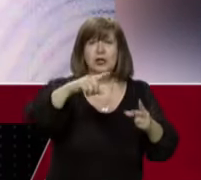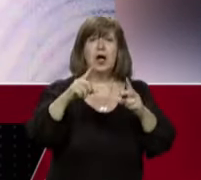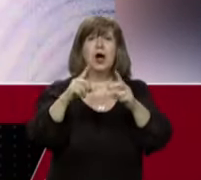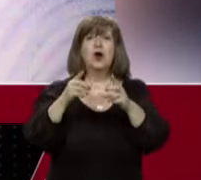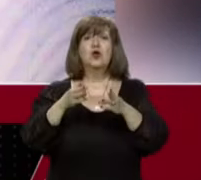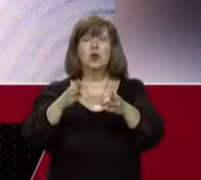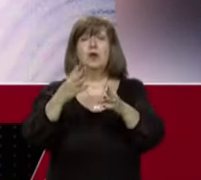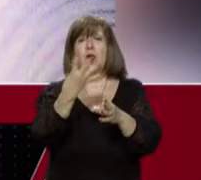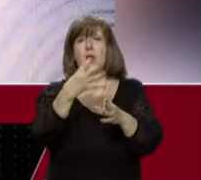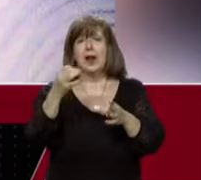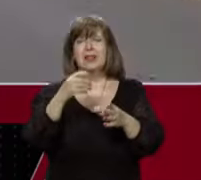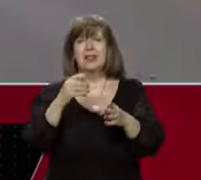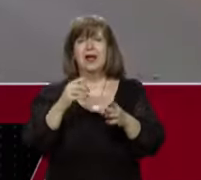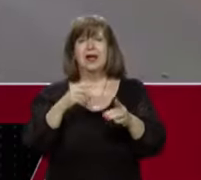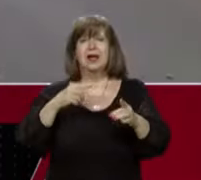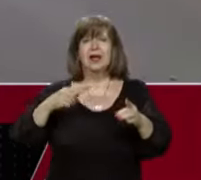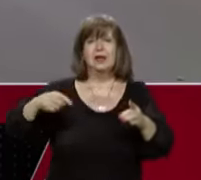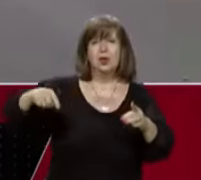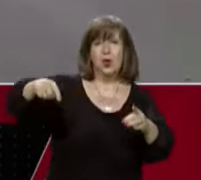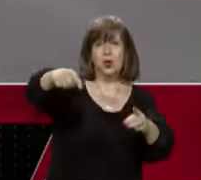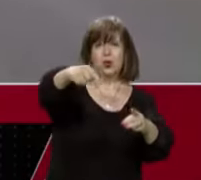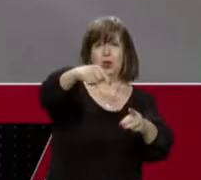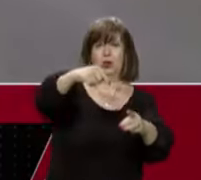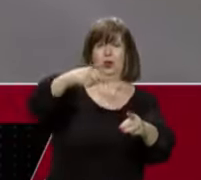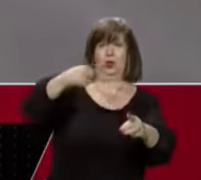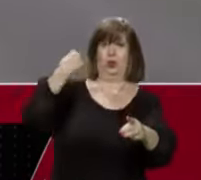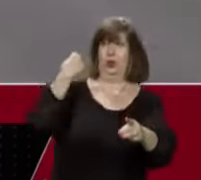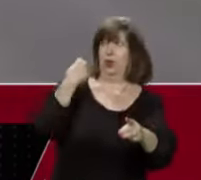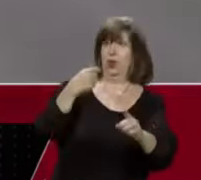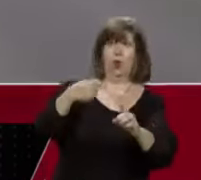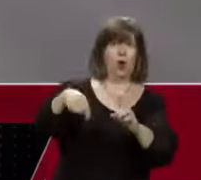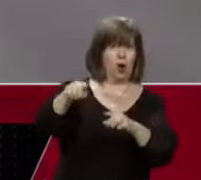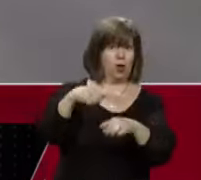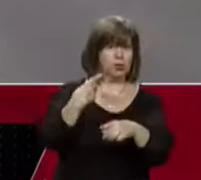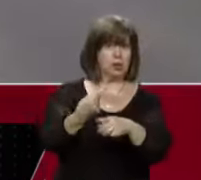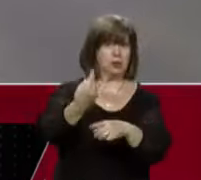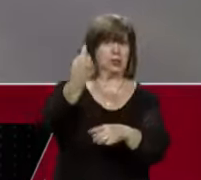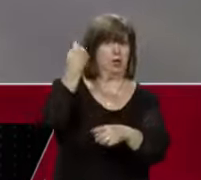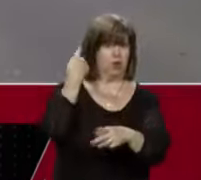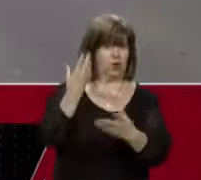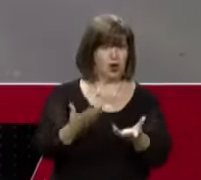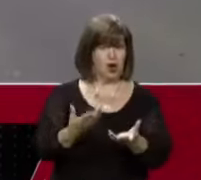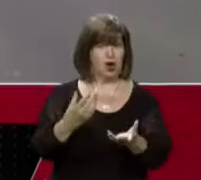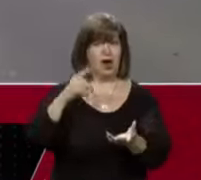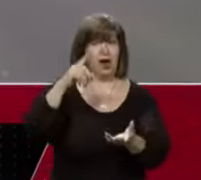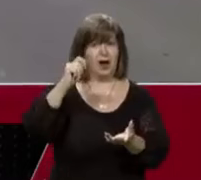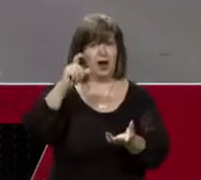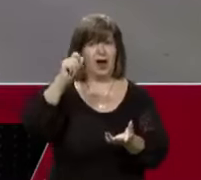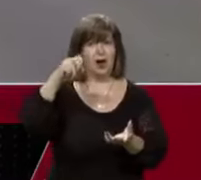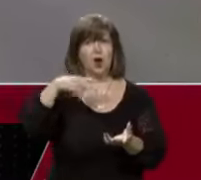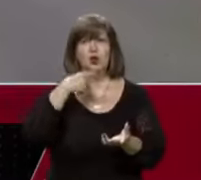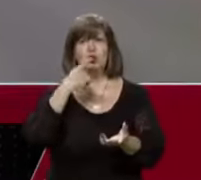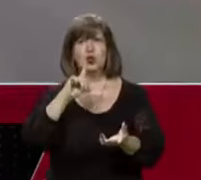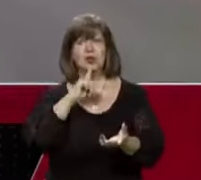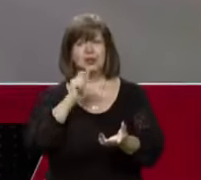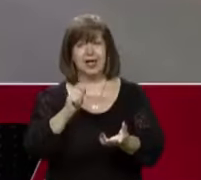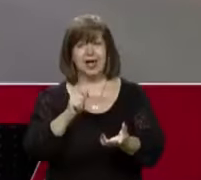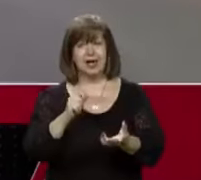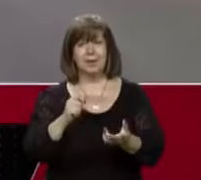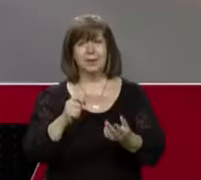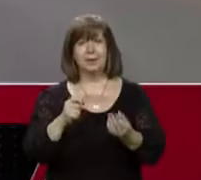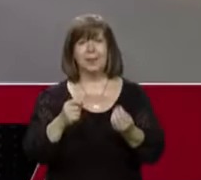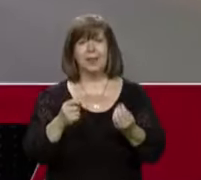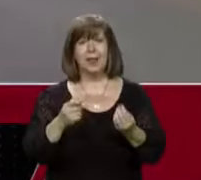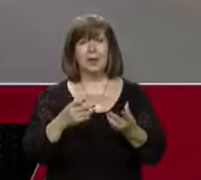una U sobre el lugar del accidente y regresó en dirección hacia la consulta, o sea, hacia el oeste. ¿Por qué? Porque el vehículo se